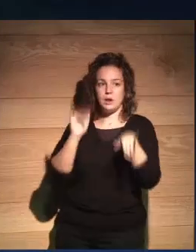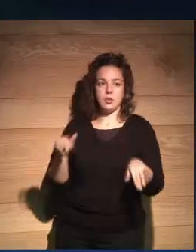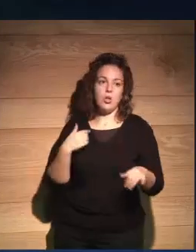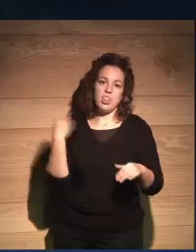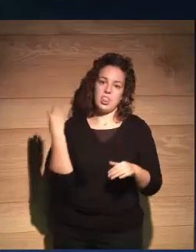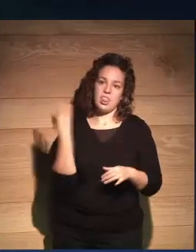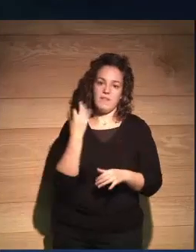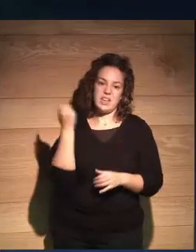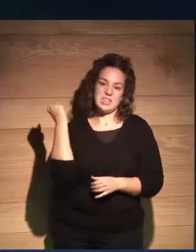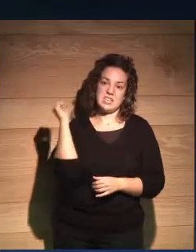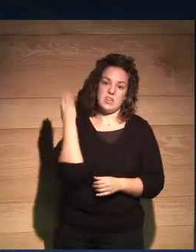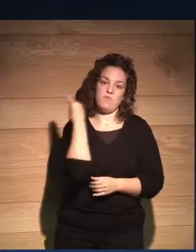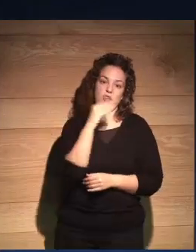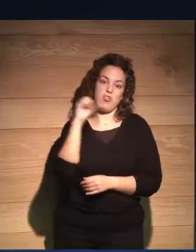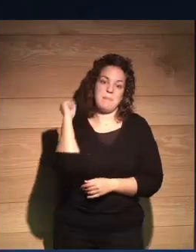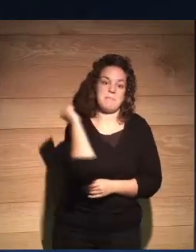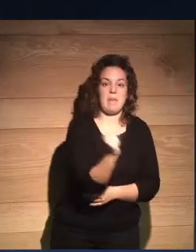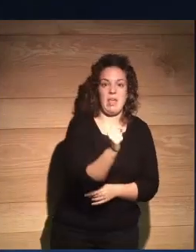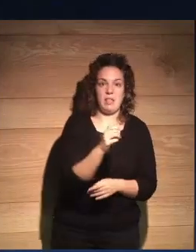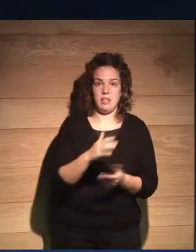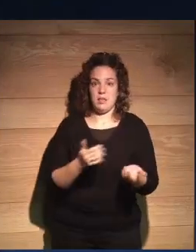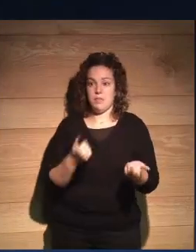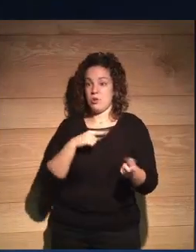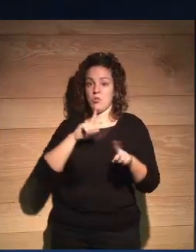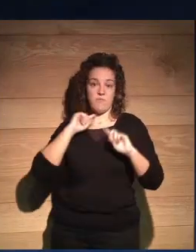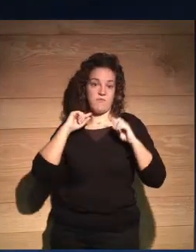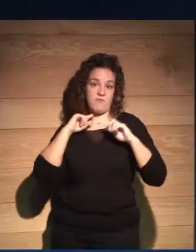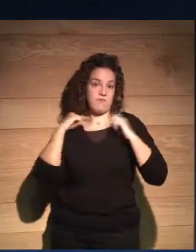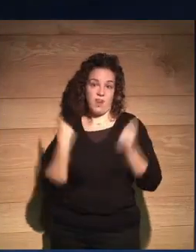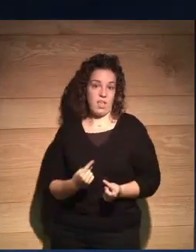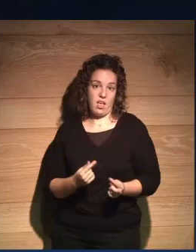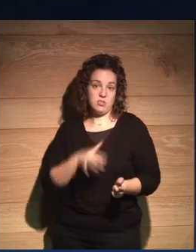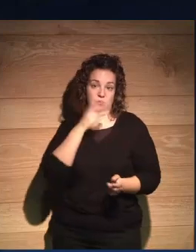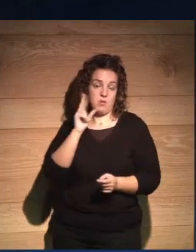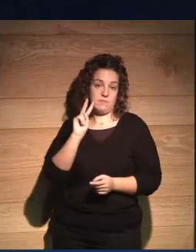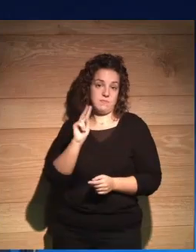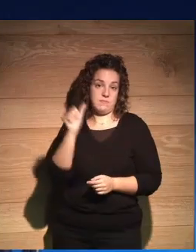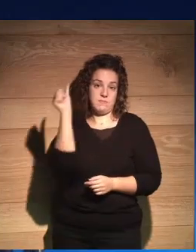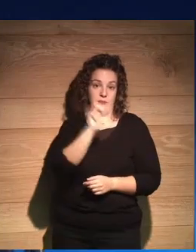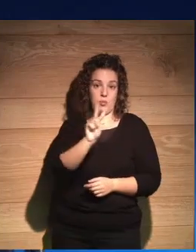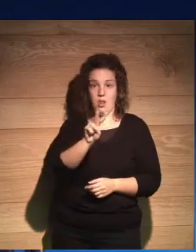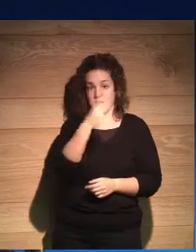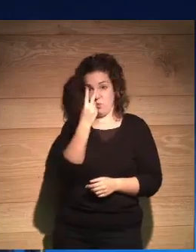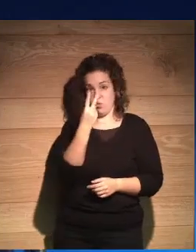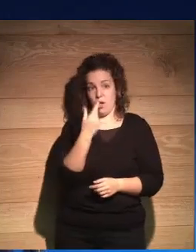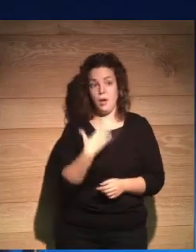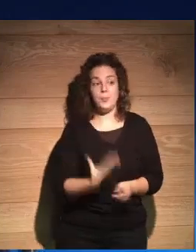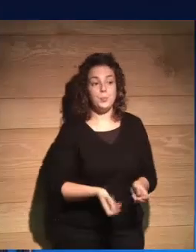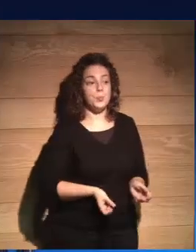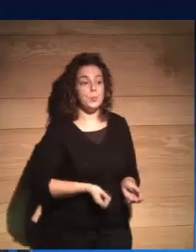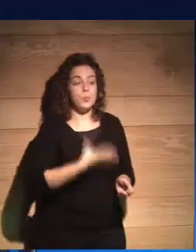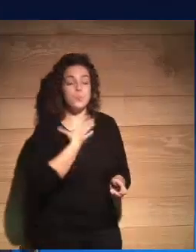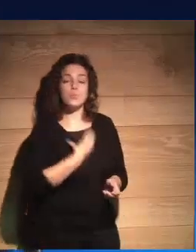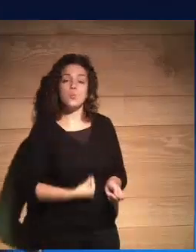a Frozen desde la termodinámica para que no hubiera, pero fracasé porque ha habido segundo... Oye, ¿cuántas veces sale Murcia? Porque ahí veo yo